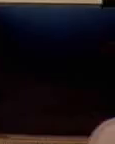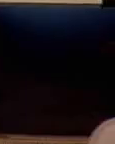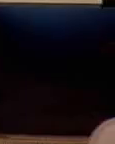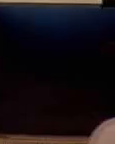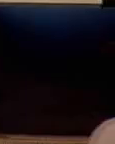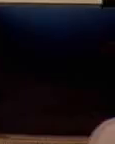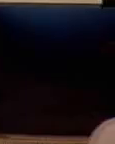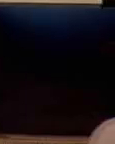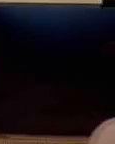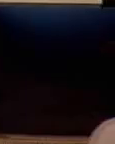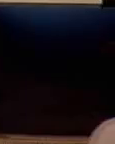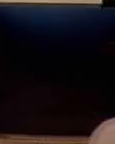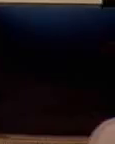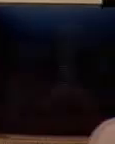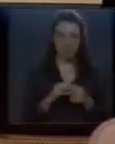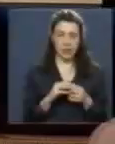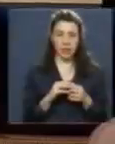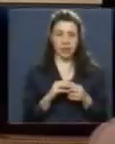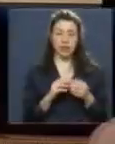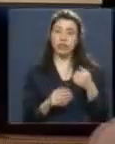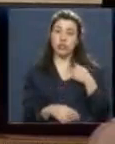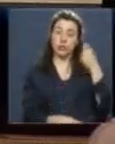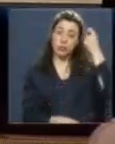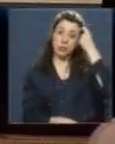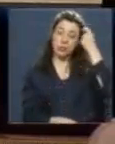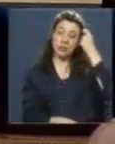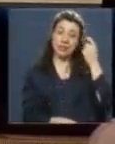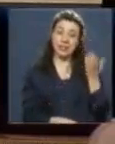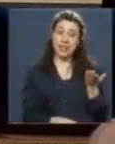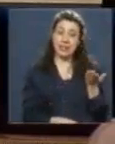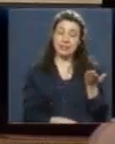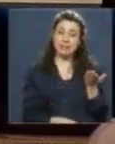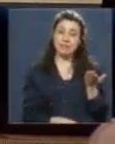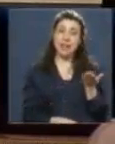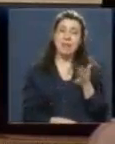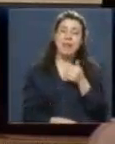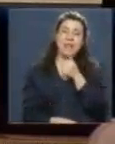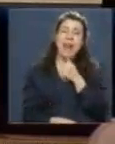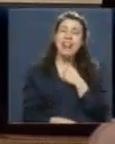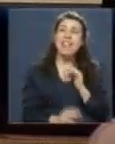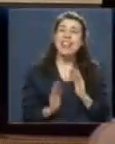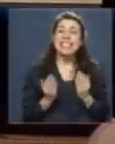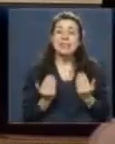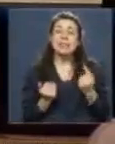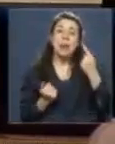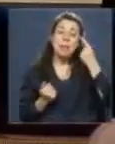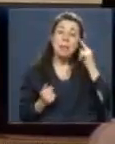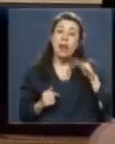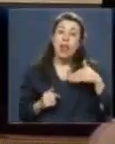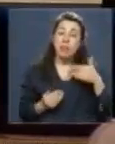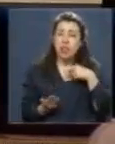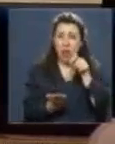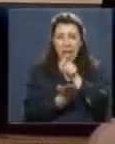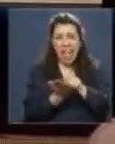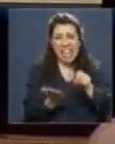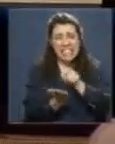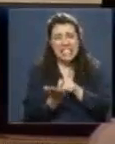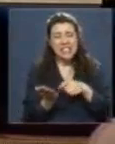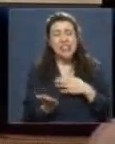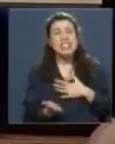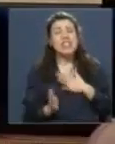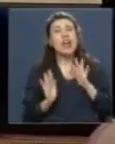Gracias, señor presidente. Yo pensaba, de repente me faltaba la esperanza, pero después escribí algo que siento que la